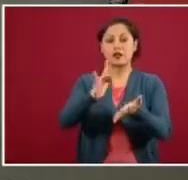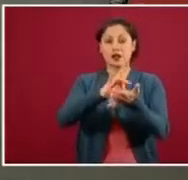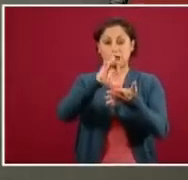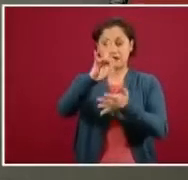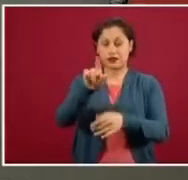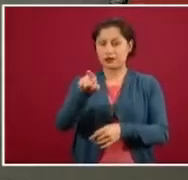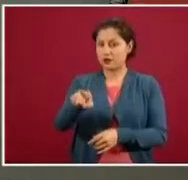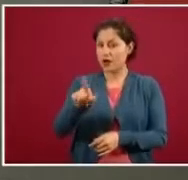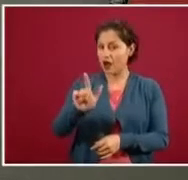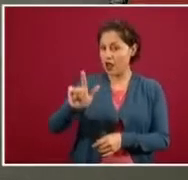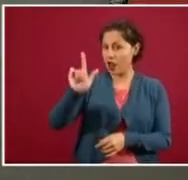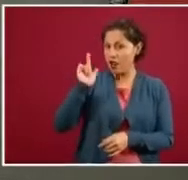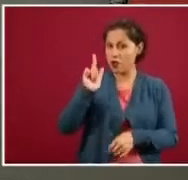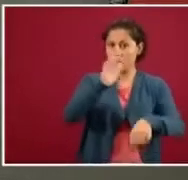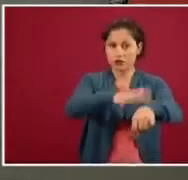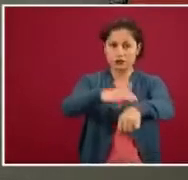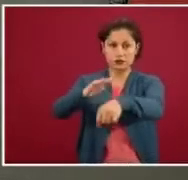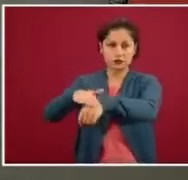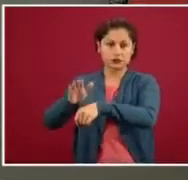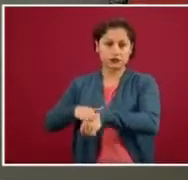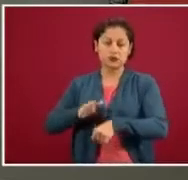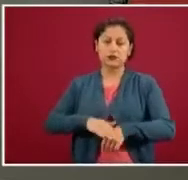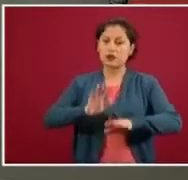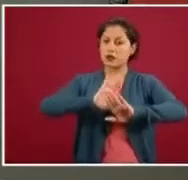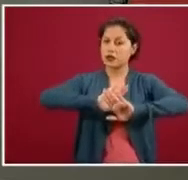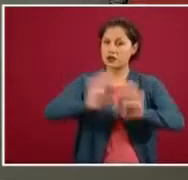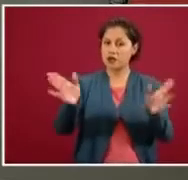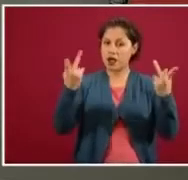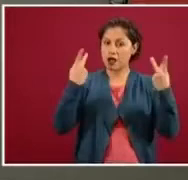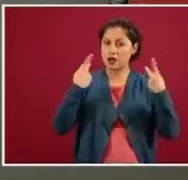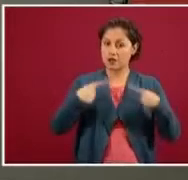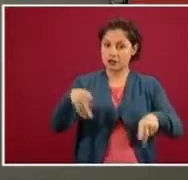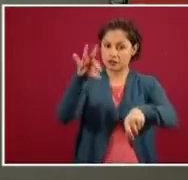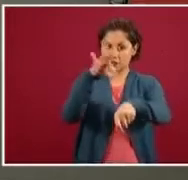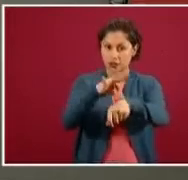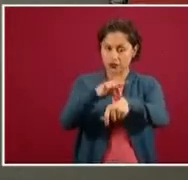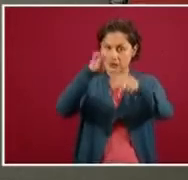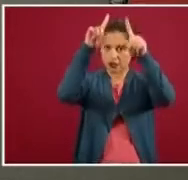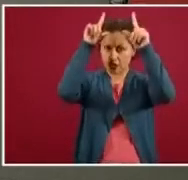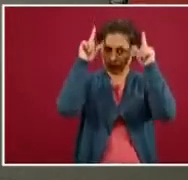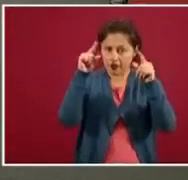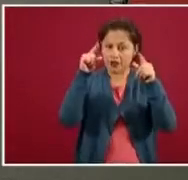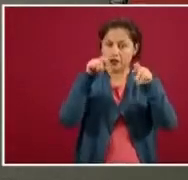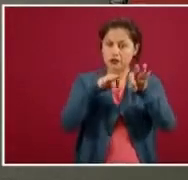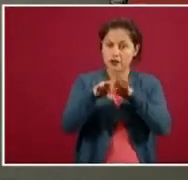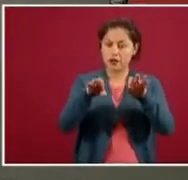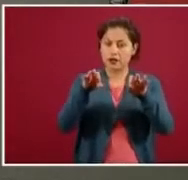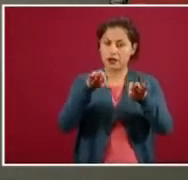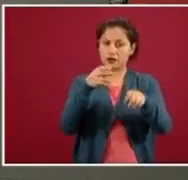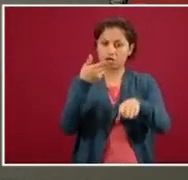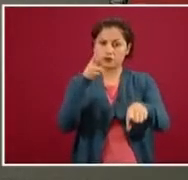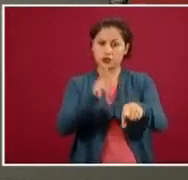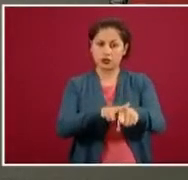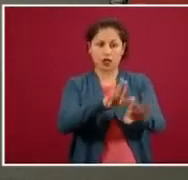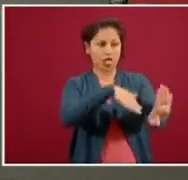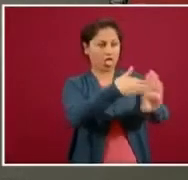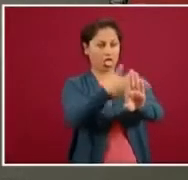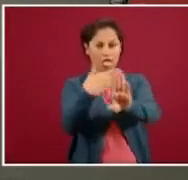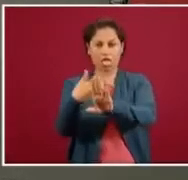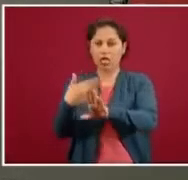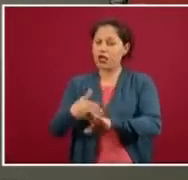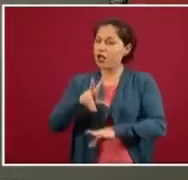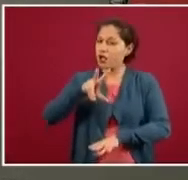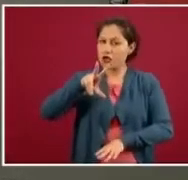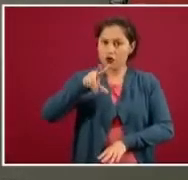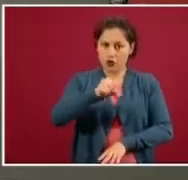lunes usted hizo un llamado a que cesaran los ataques a médicos y enfermeras y diverso personal de salud. Sin embargo, a lo largo de la semana hemos